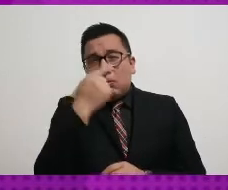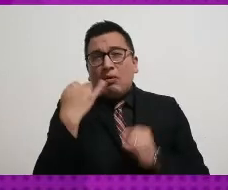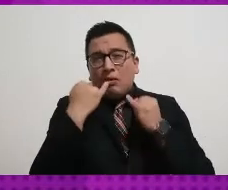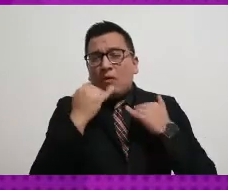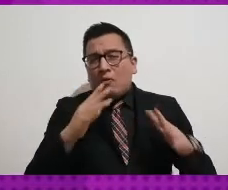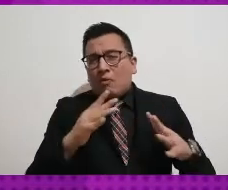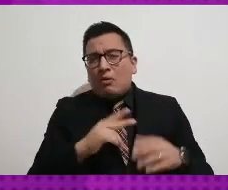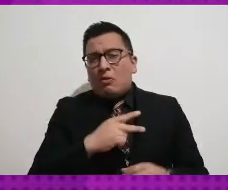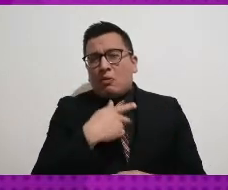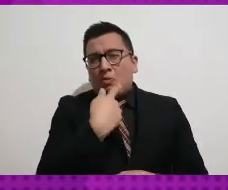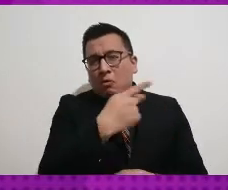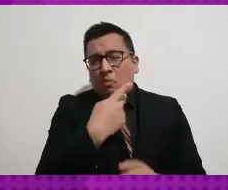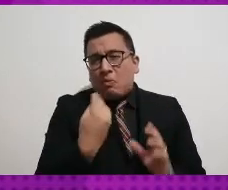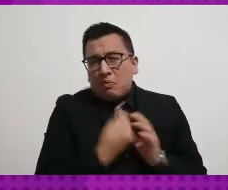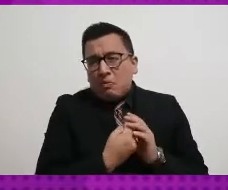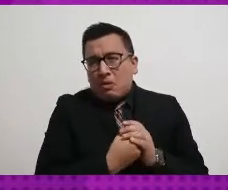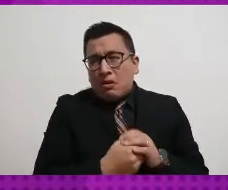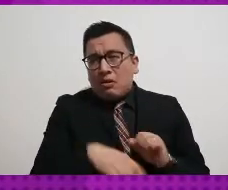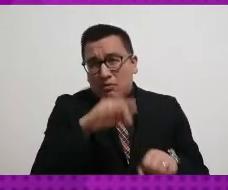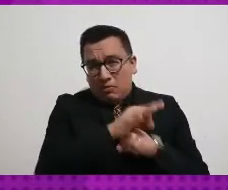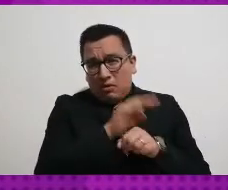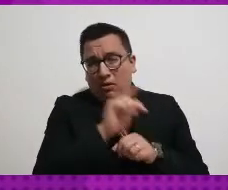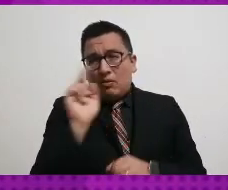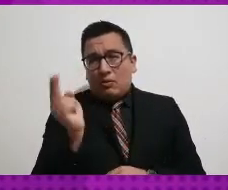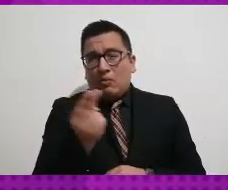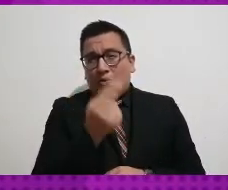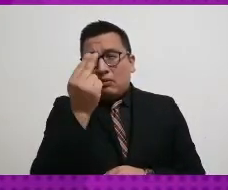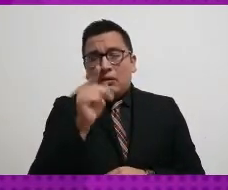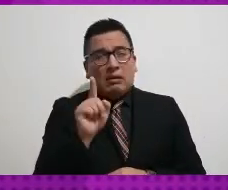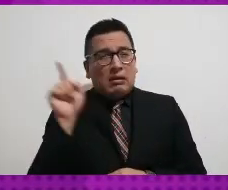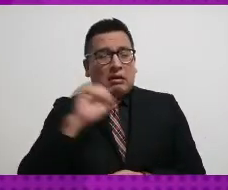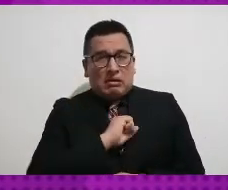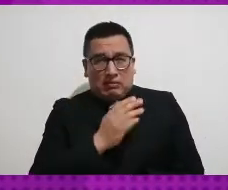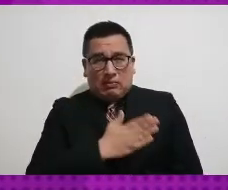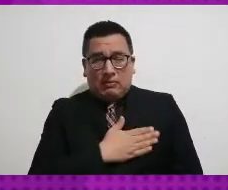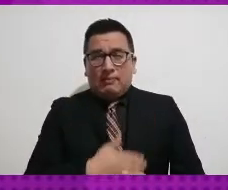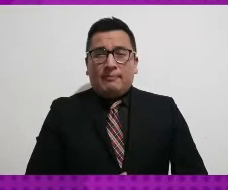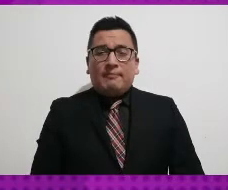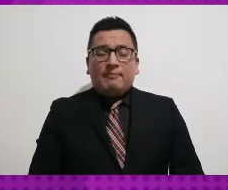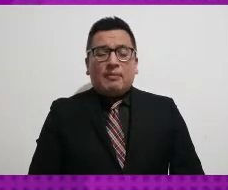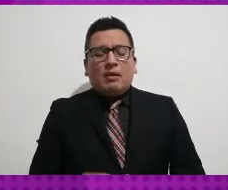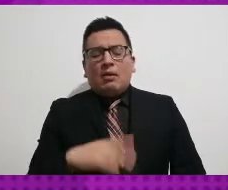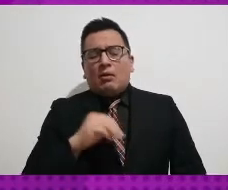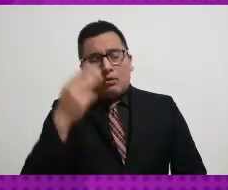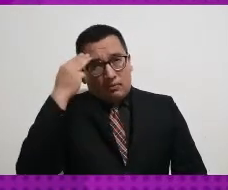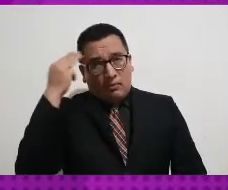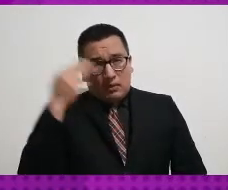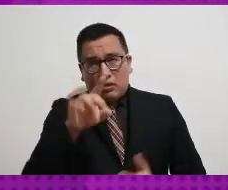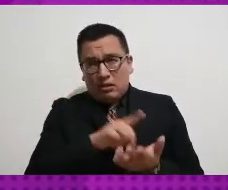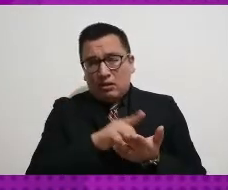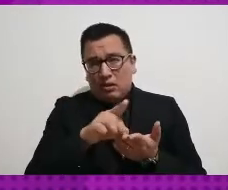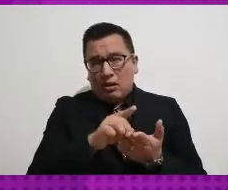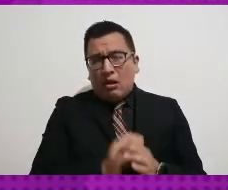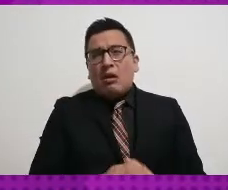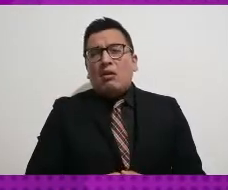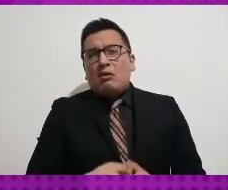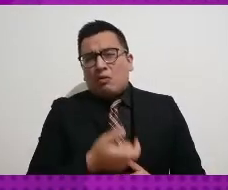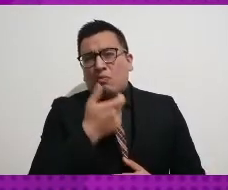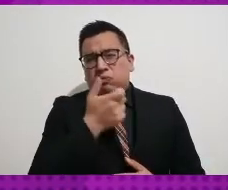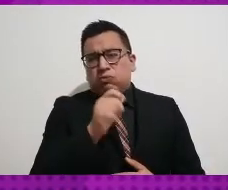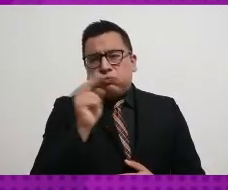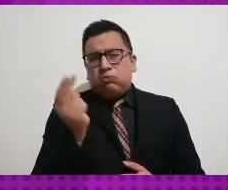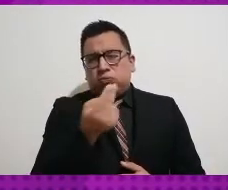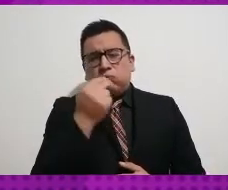de datos personales y privacidad por la Universidad de Murcia, en España. Tiene una maestría en Derecho Fiscal por la Universidad del